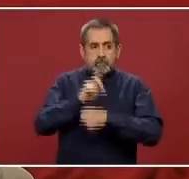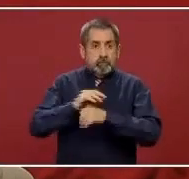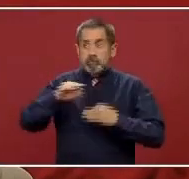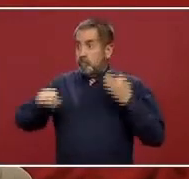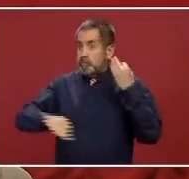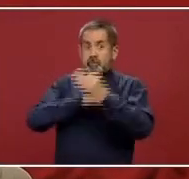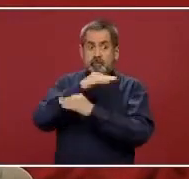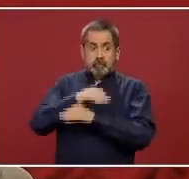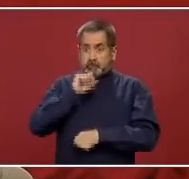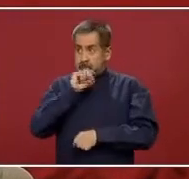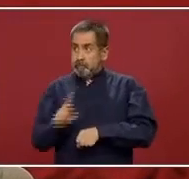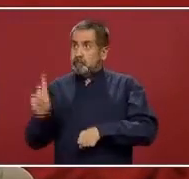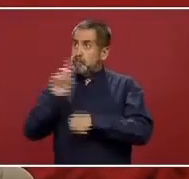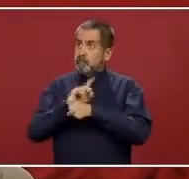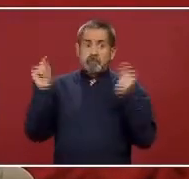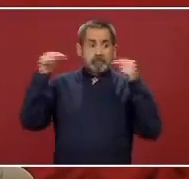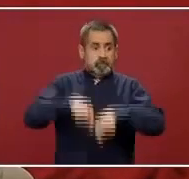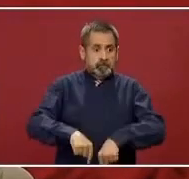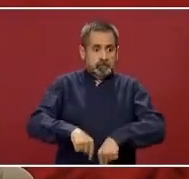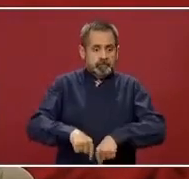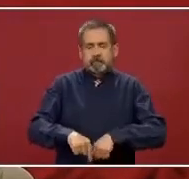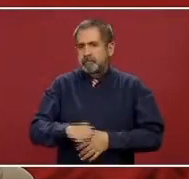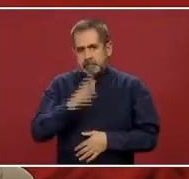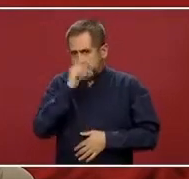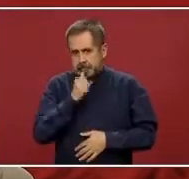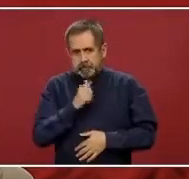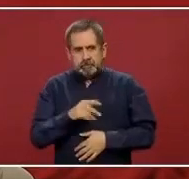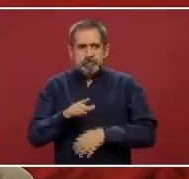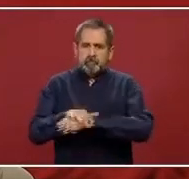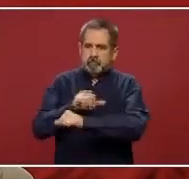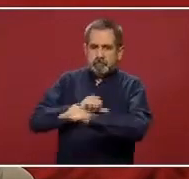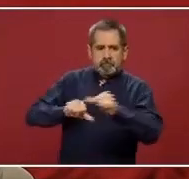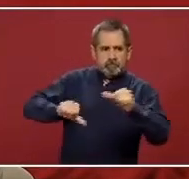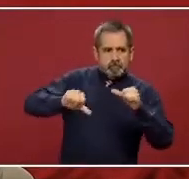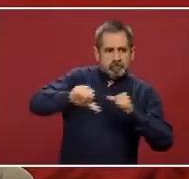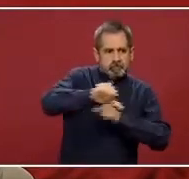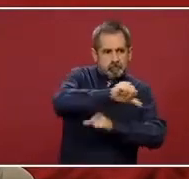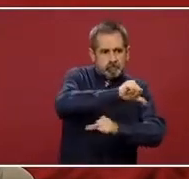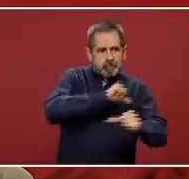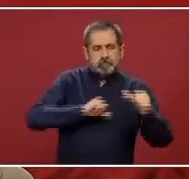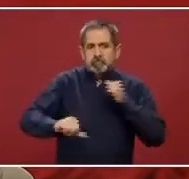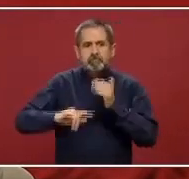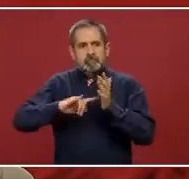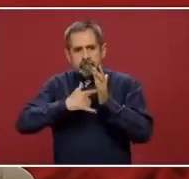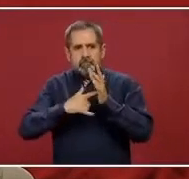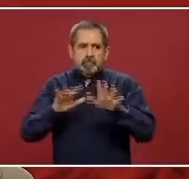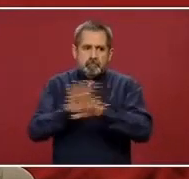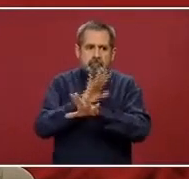personal al mismo tiempo. Y se pueden organizar guardias y se pueden alternar los horarios.